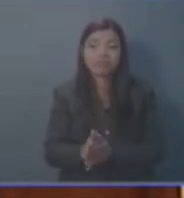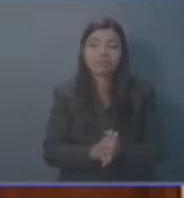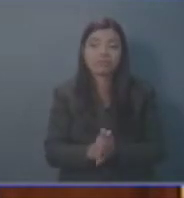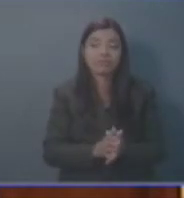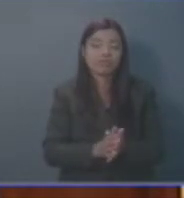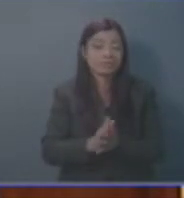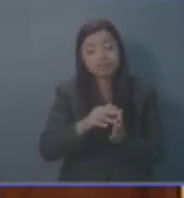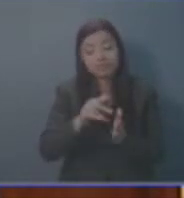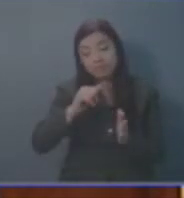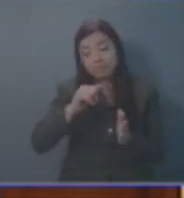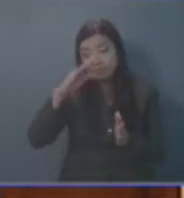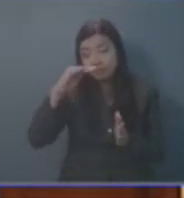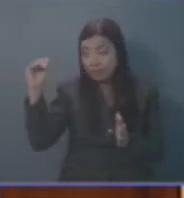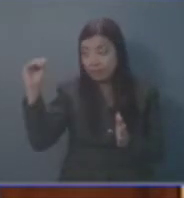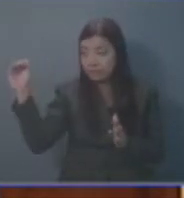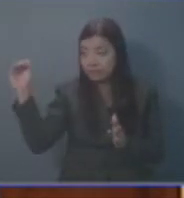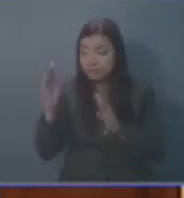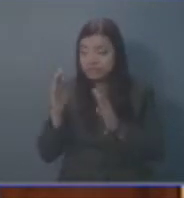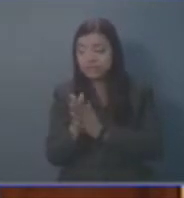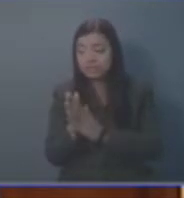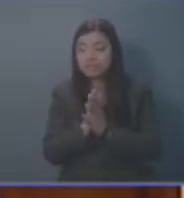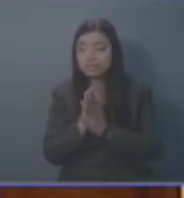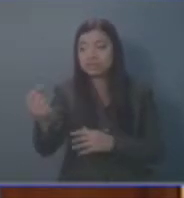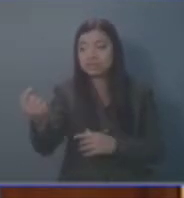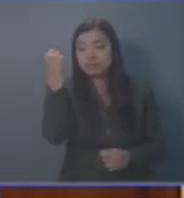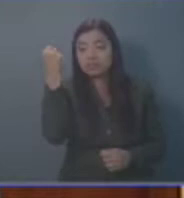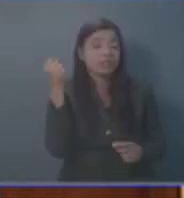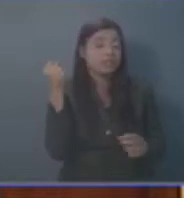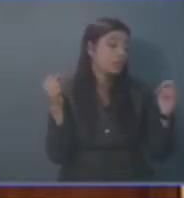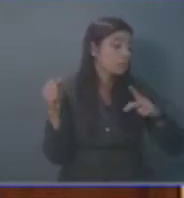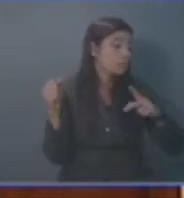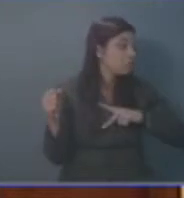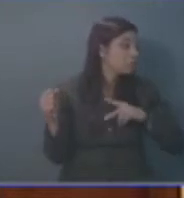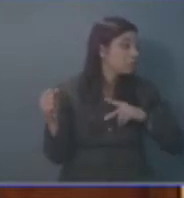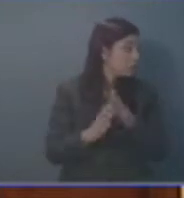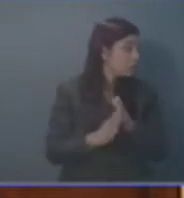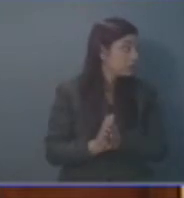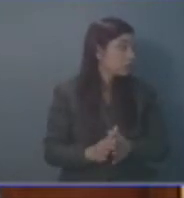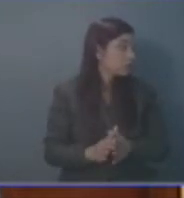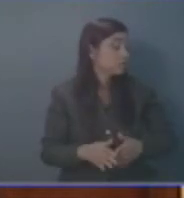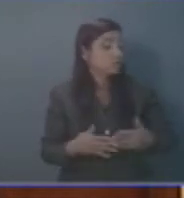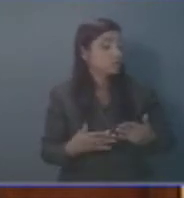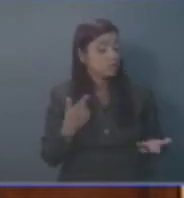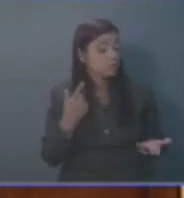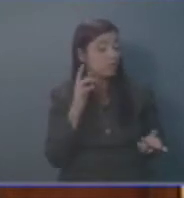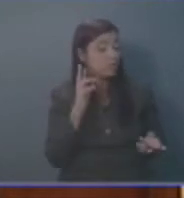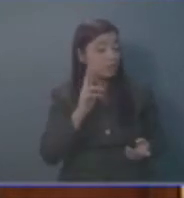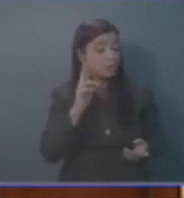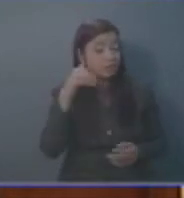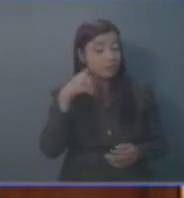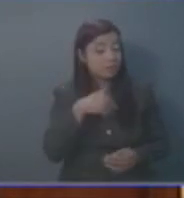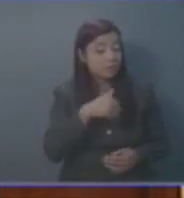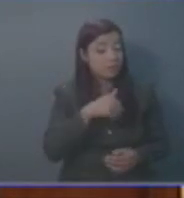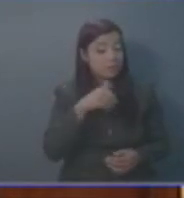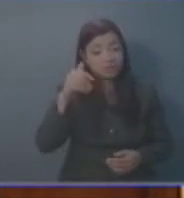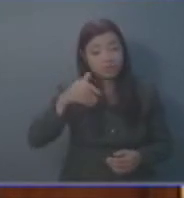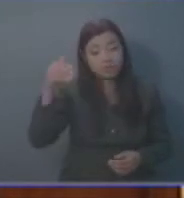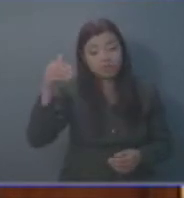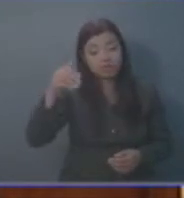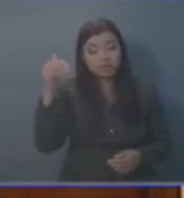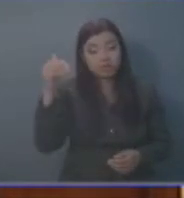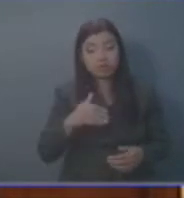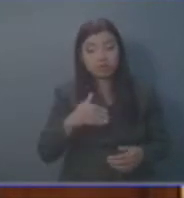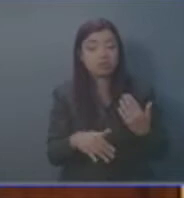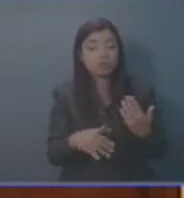país a los personales o particulares o partidarios. Y ojalá que el señor ministro de Educación actual, que